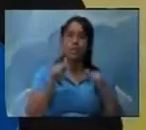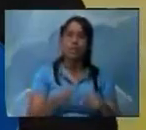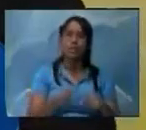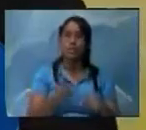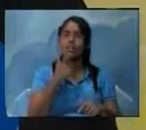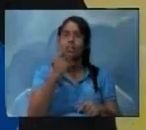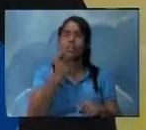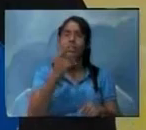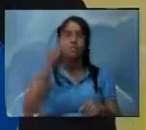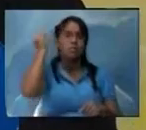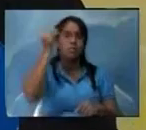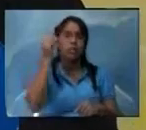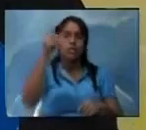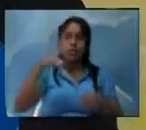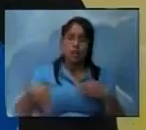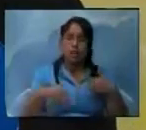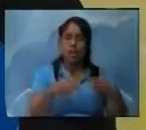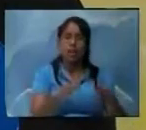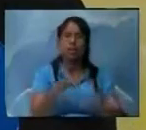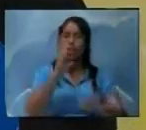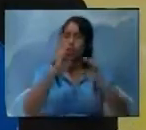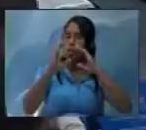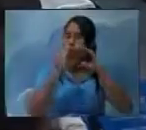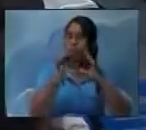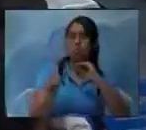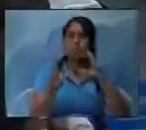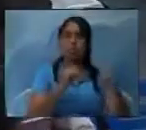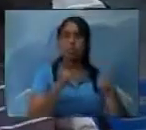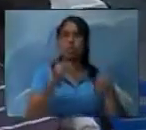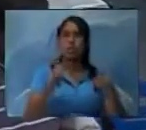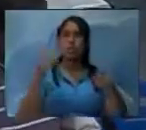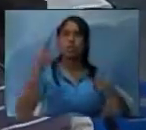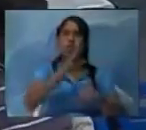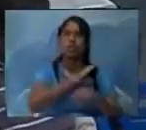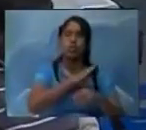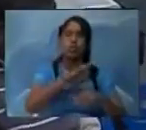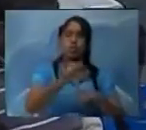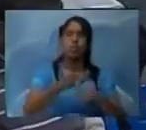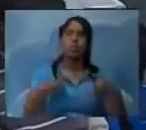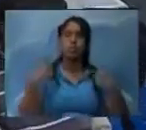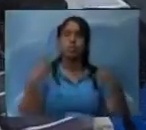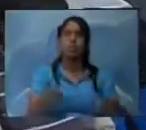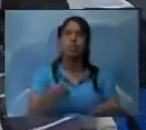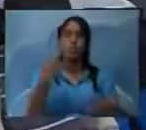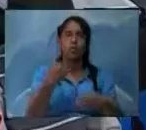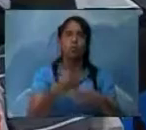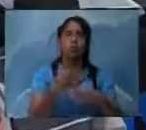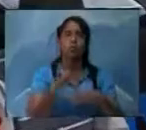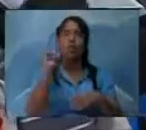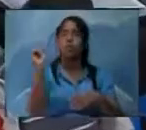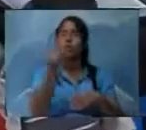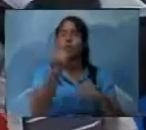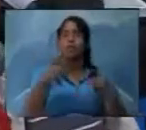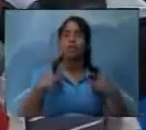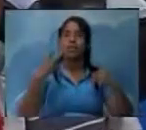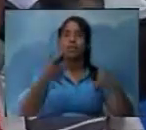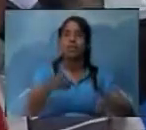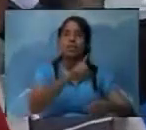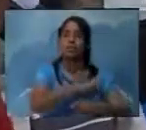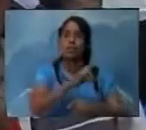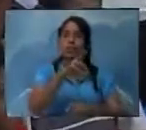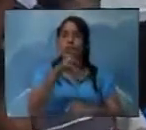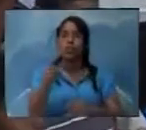casi pienso que en el camino y conversaron y tomaron su decisión, como tomamos la primera decisión de